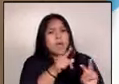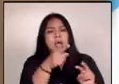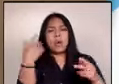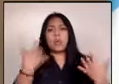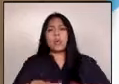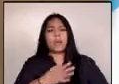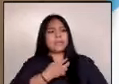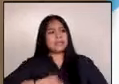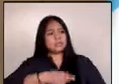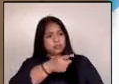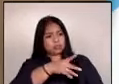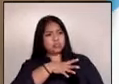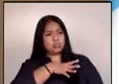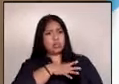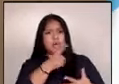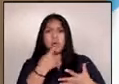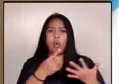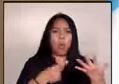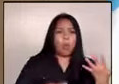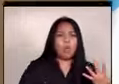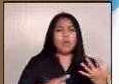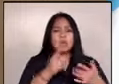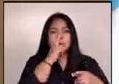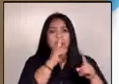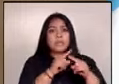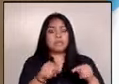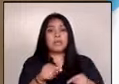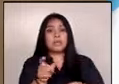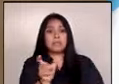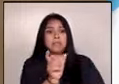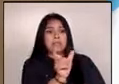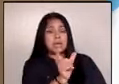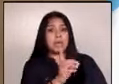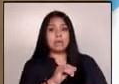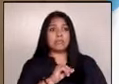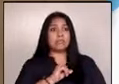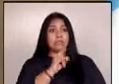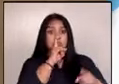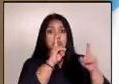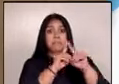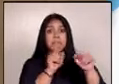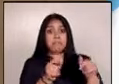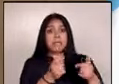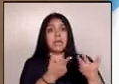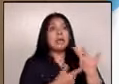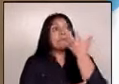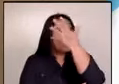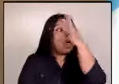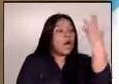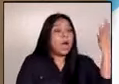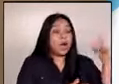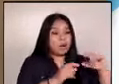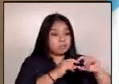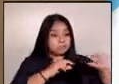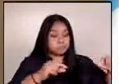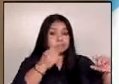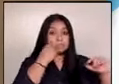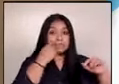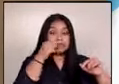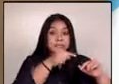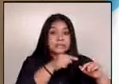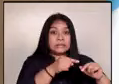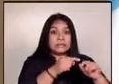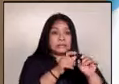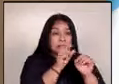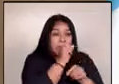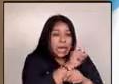tenemos como identidad de cada uno de los árboles de la selva con sus coordenadas precisamente